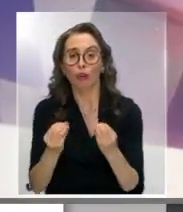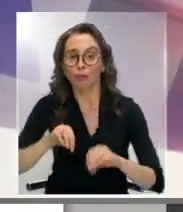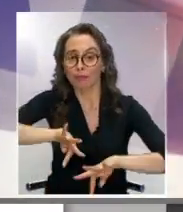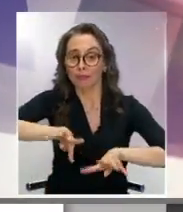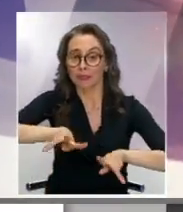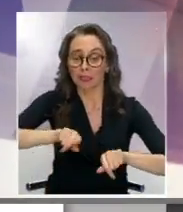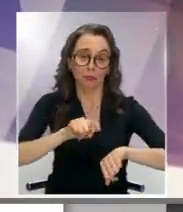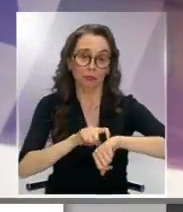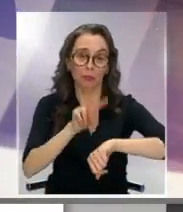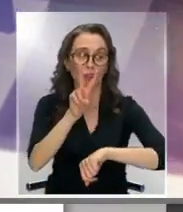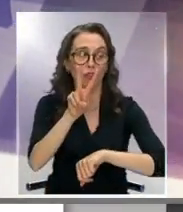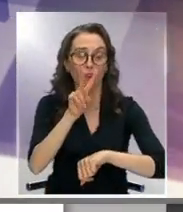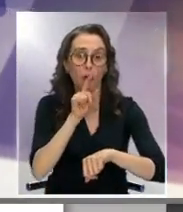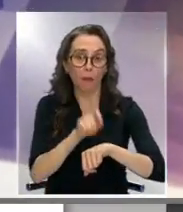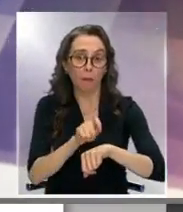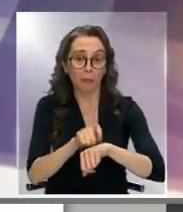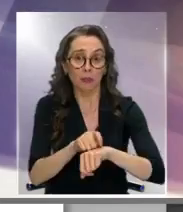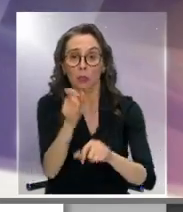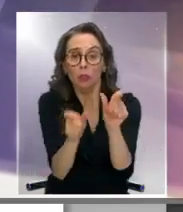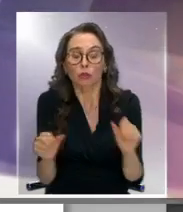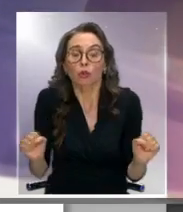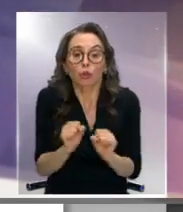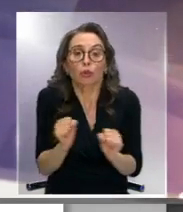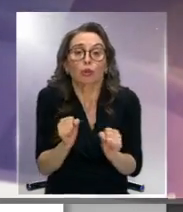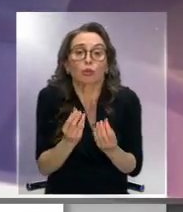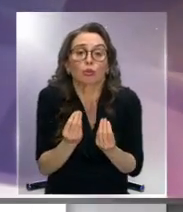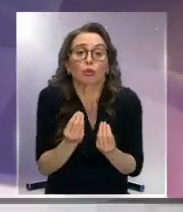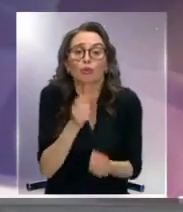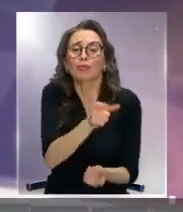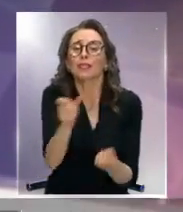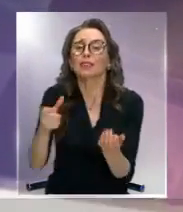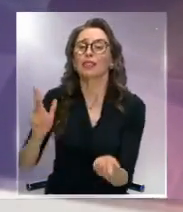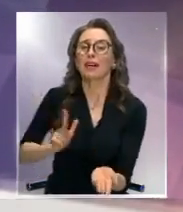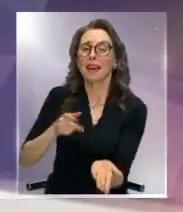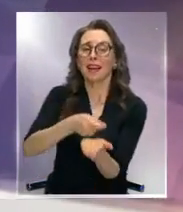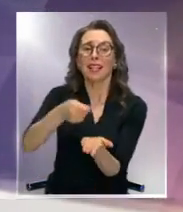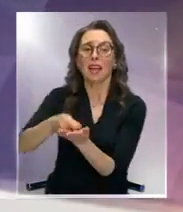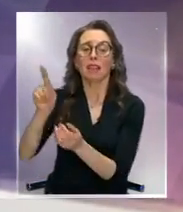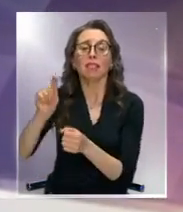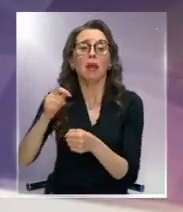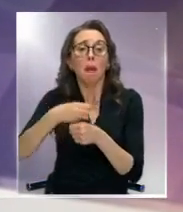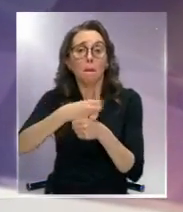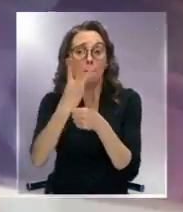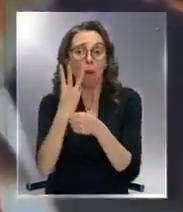que por cerca de 2 minutos lograron asustar a los clientes de este lujoso mall.